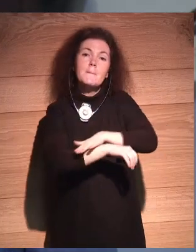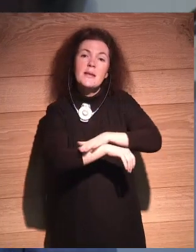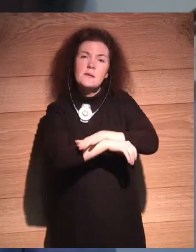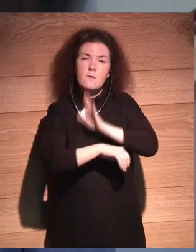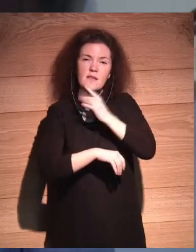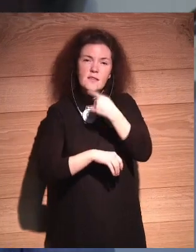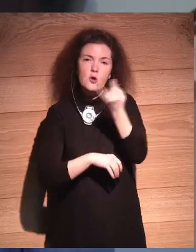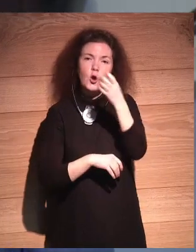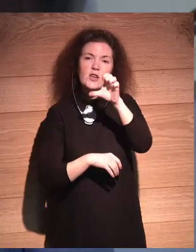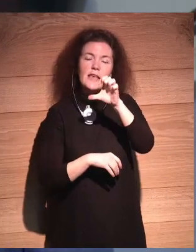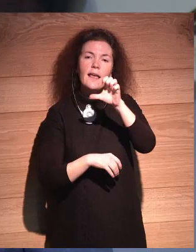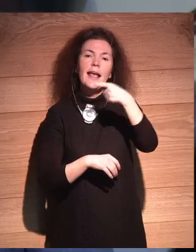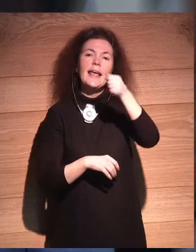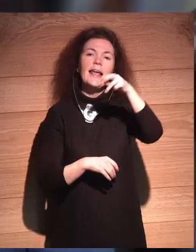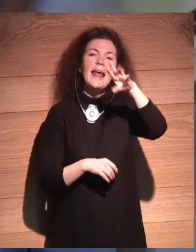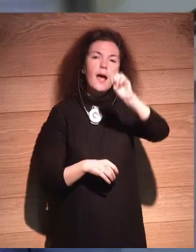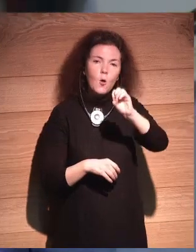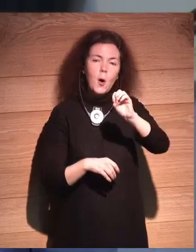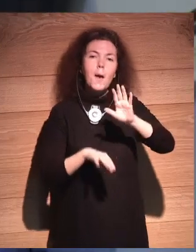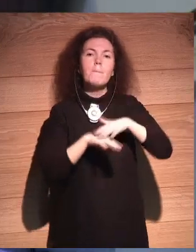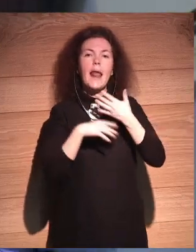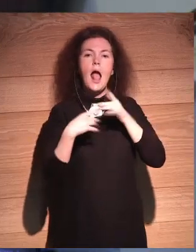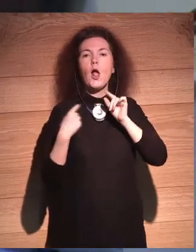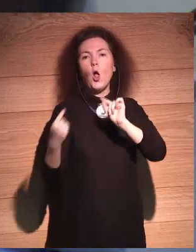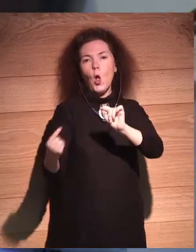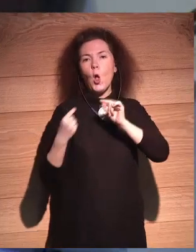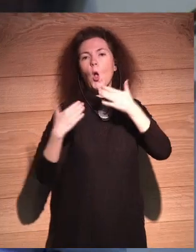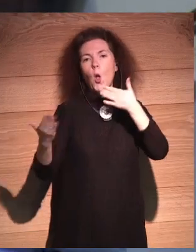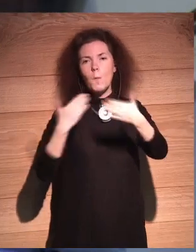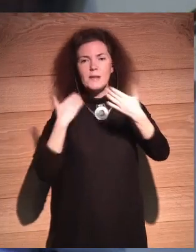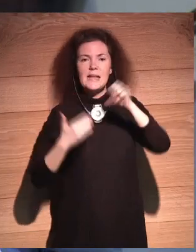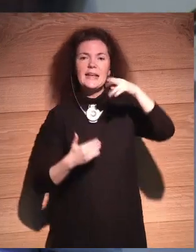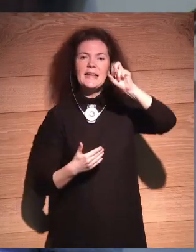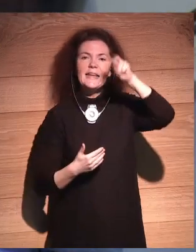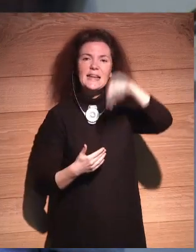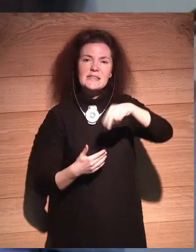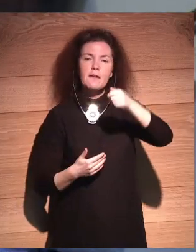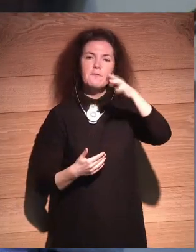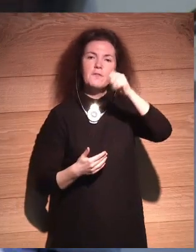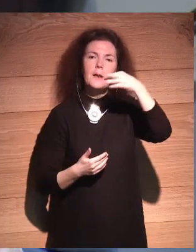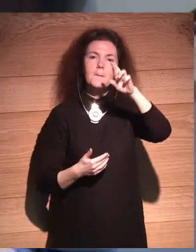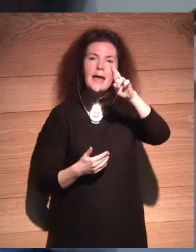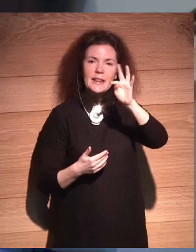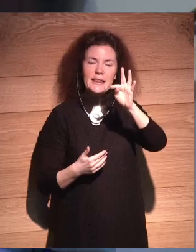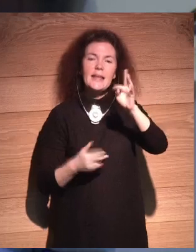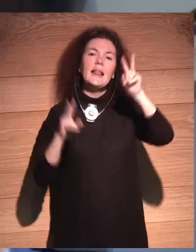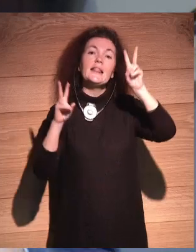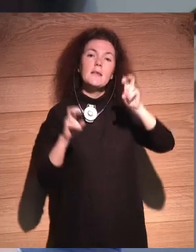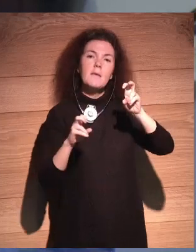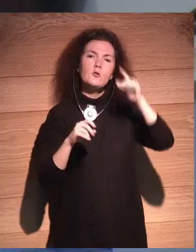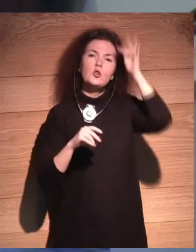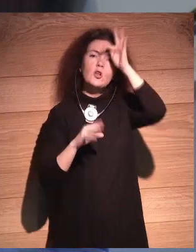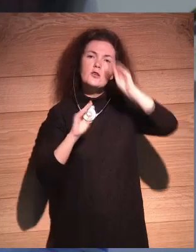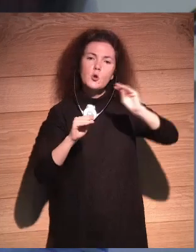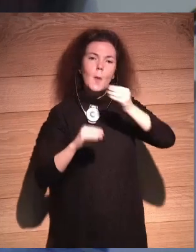como ya han dicho, José Guirao, para mantener una conversación con Christian Felber en relación con su teoría